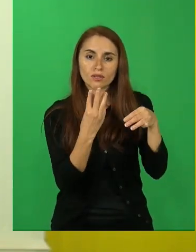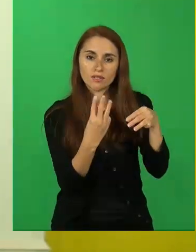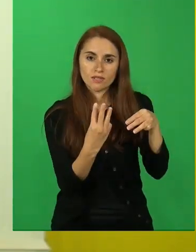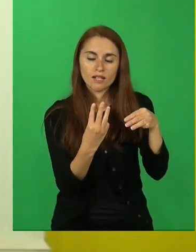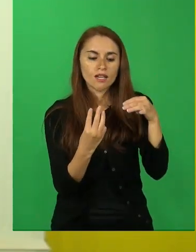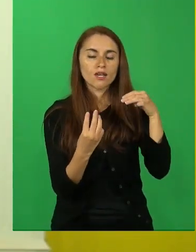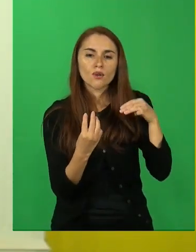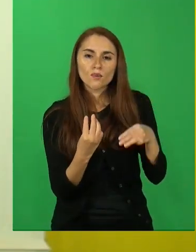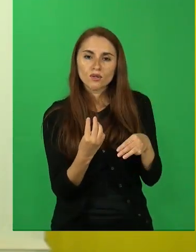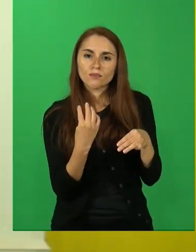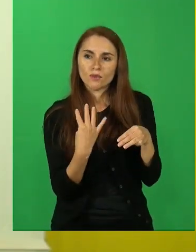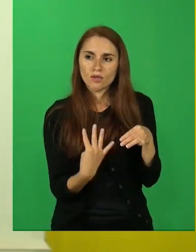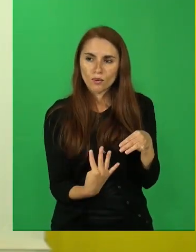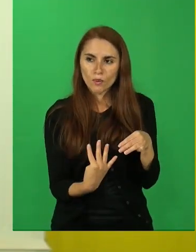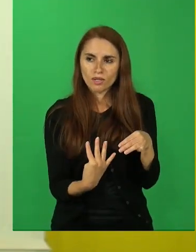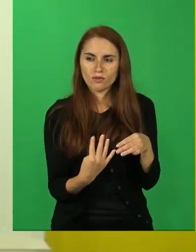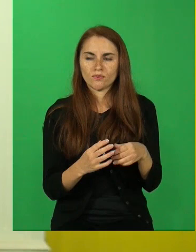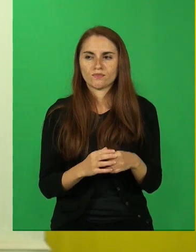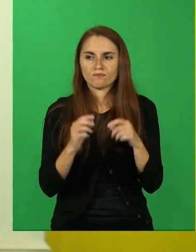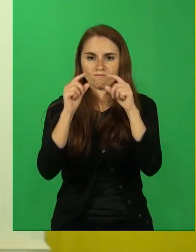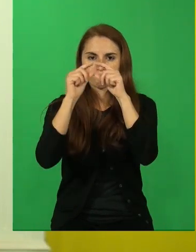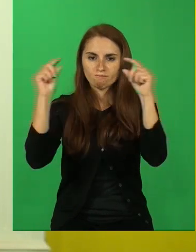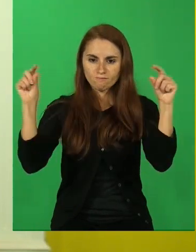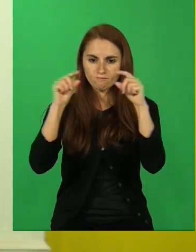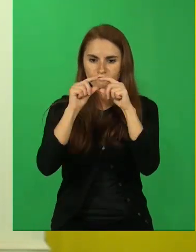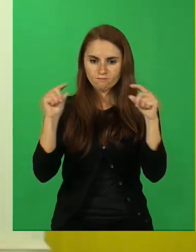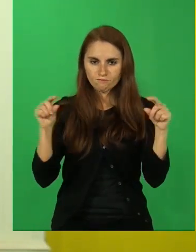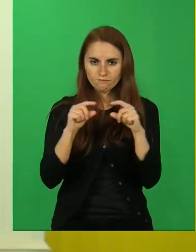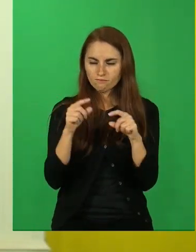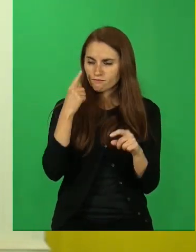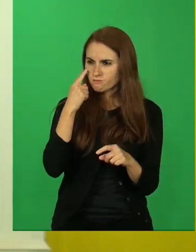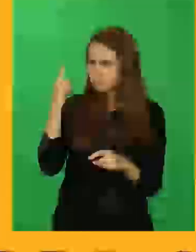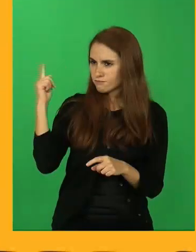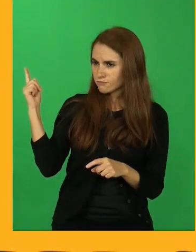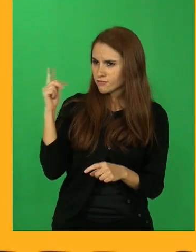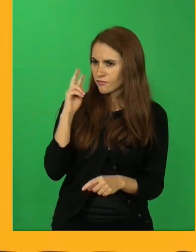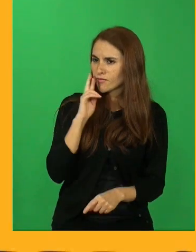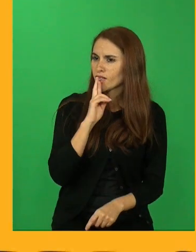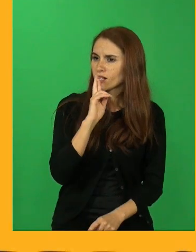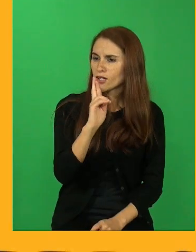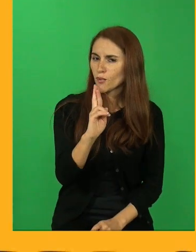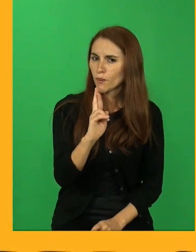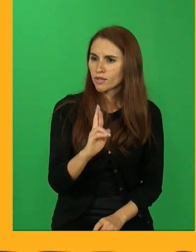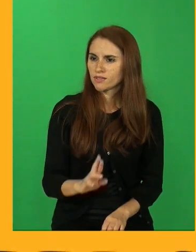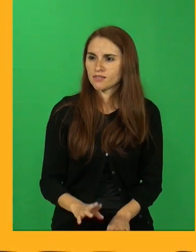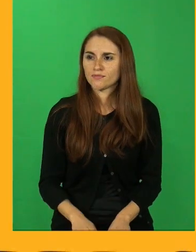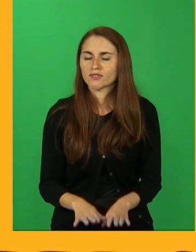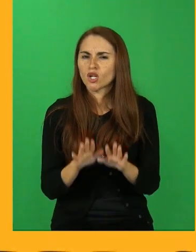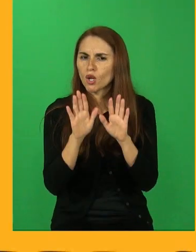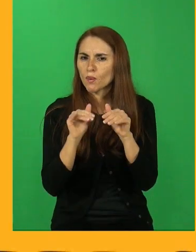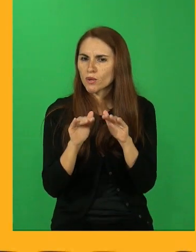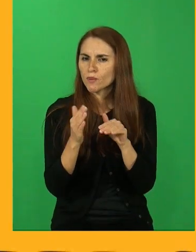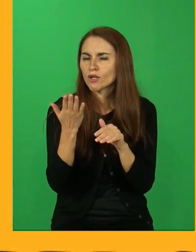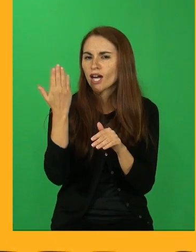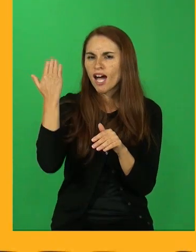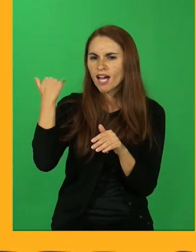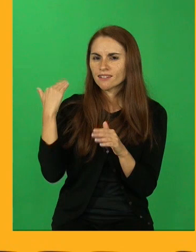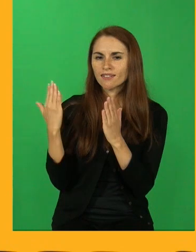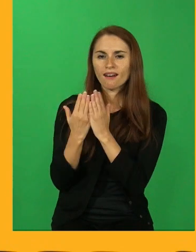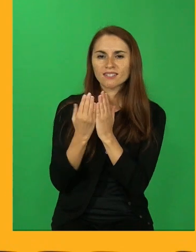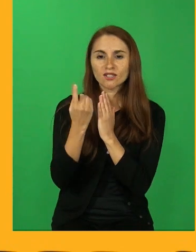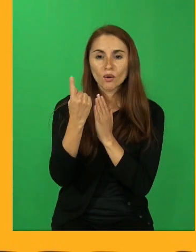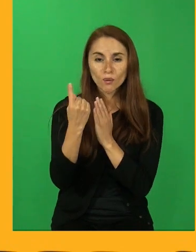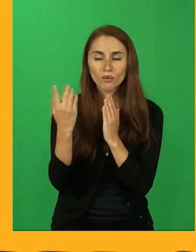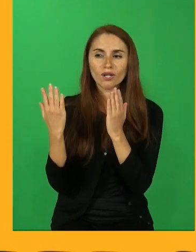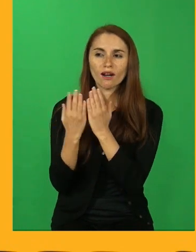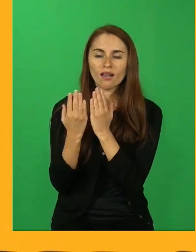3 y voy a calcular los múltiplos de 4. Lo que hemos hecho en la clase 1, 2 y